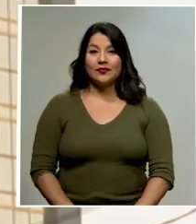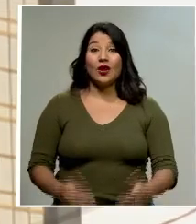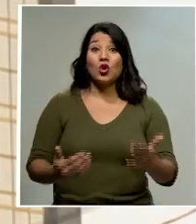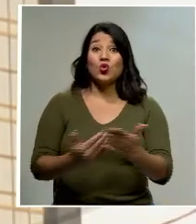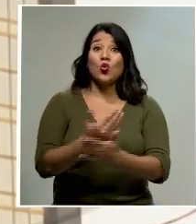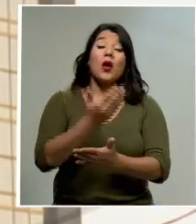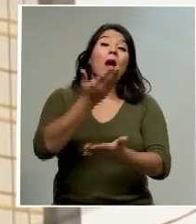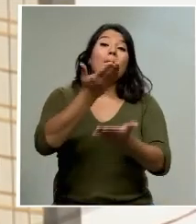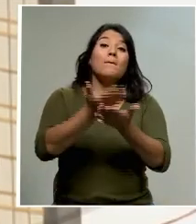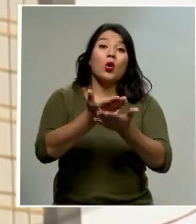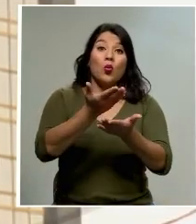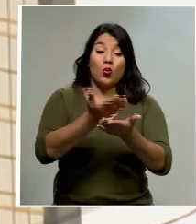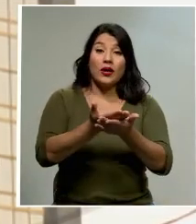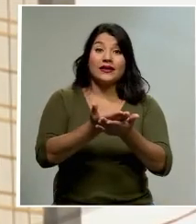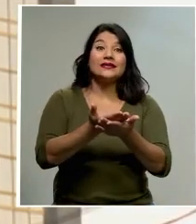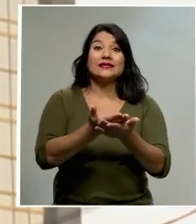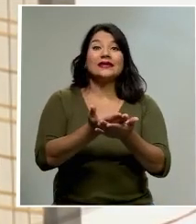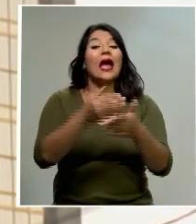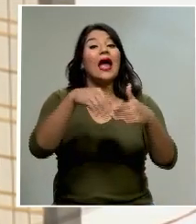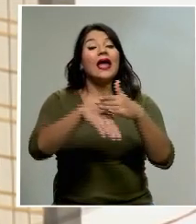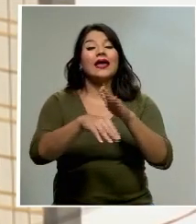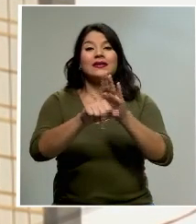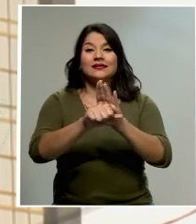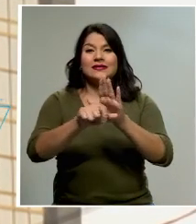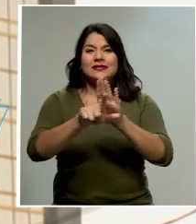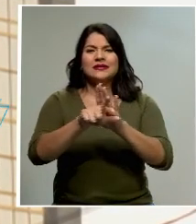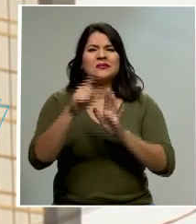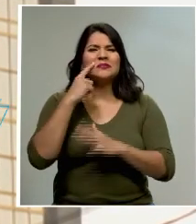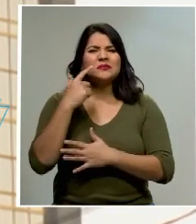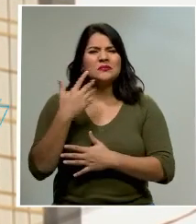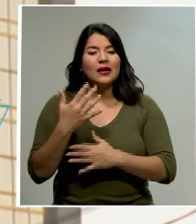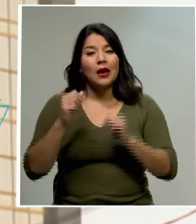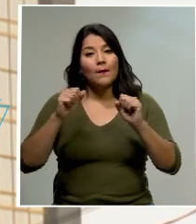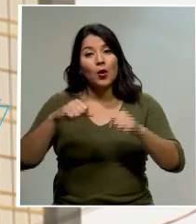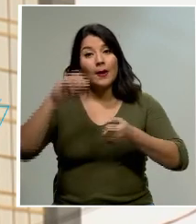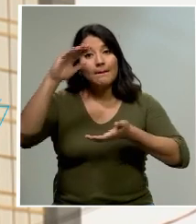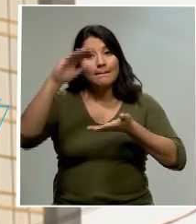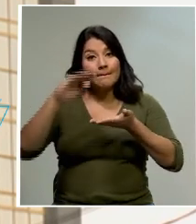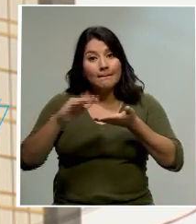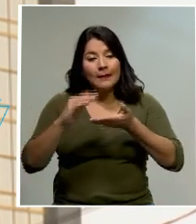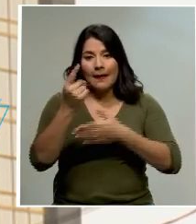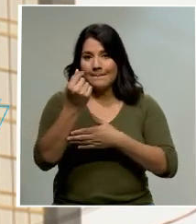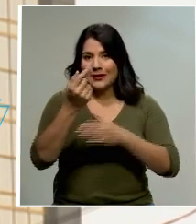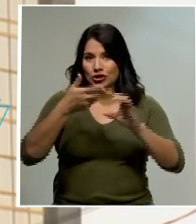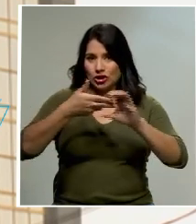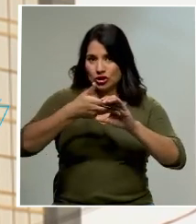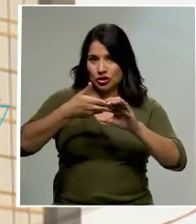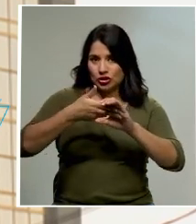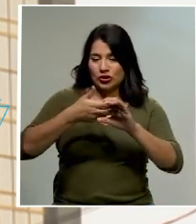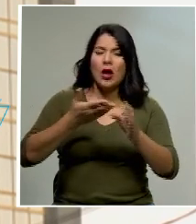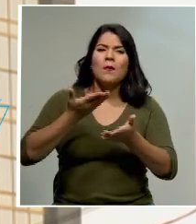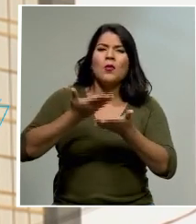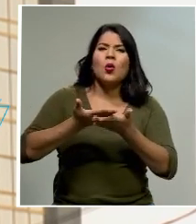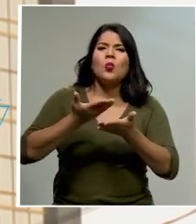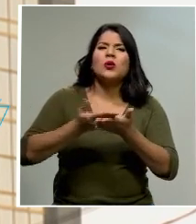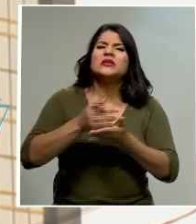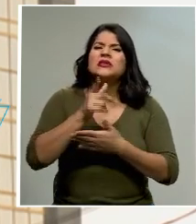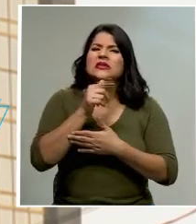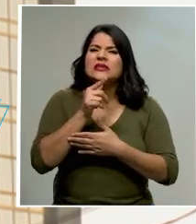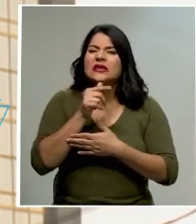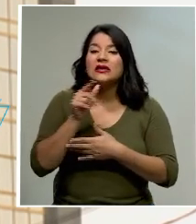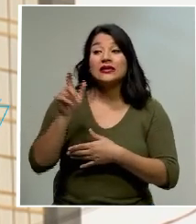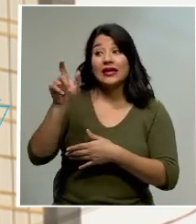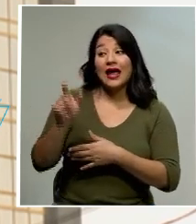nueva propuesta fue presentada en Asamblea Legislativa para rebajar el costo de los combustibles. La iniciativa fue presentada por el jefe